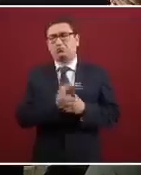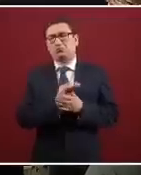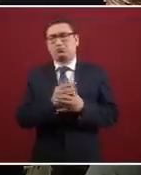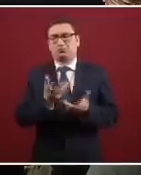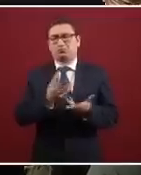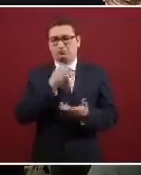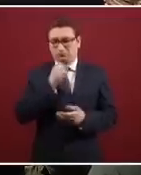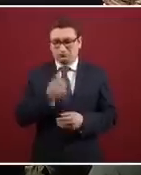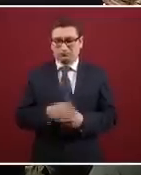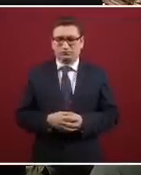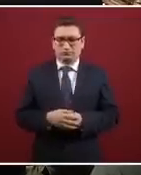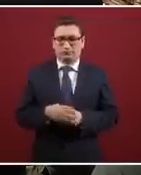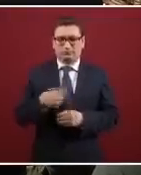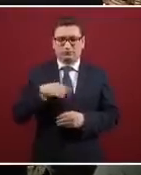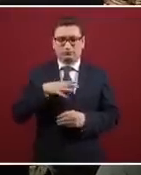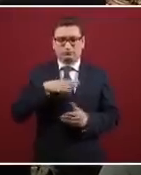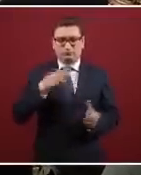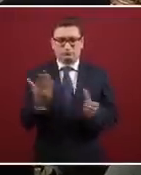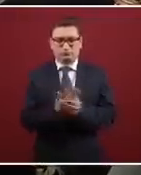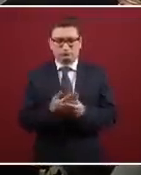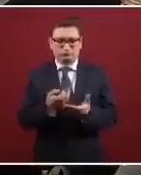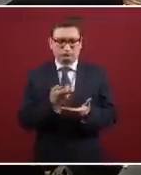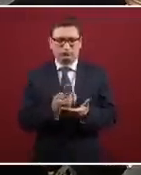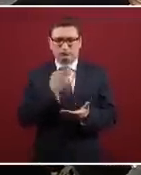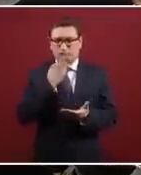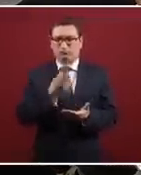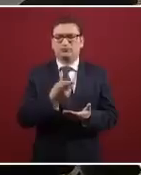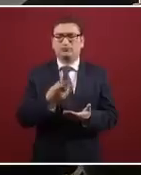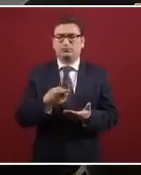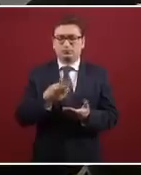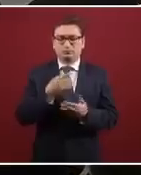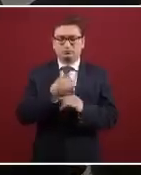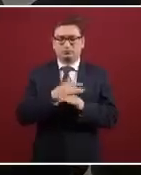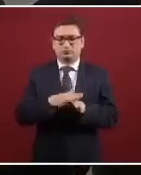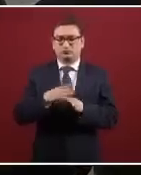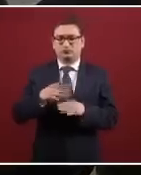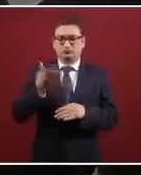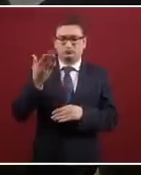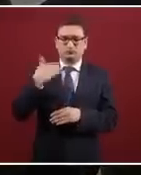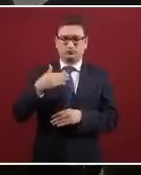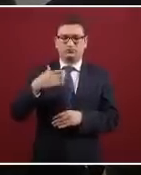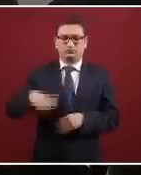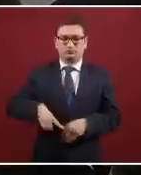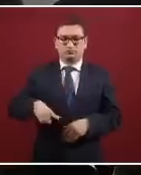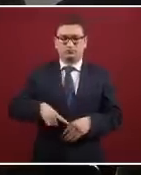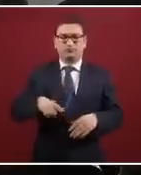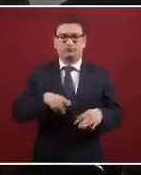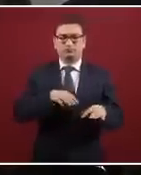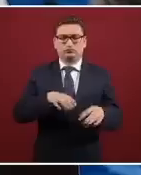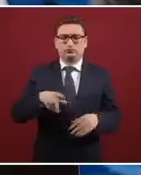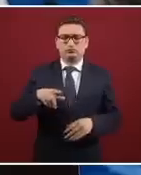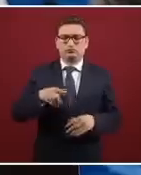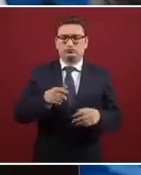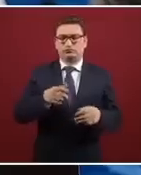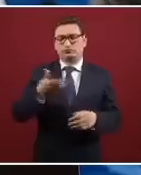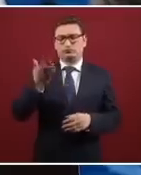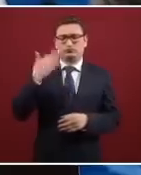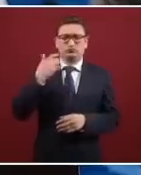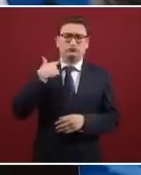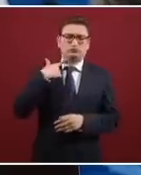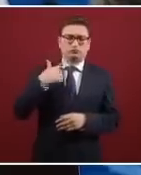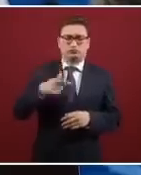que se habla de funcionarios que participaron en la gestión anterior y que siguen en la Comisión Federal de